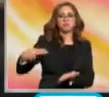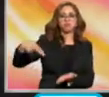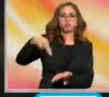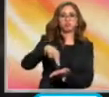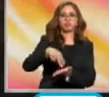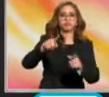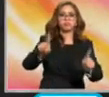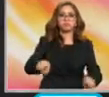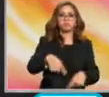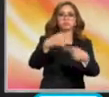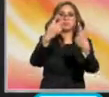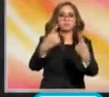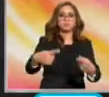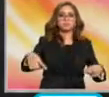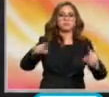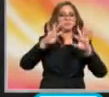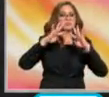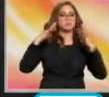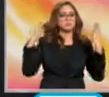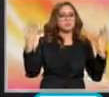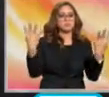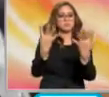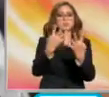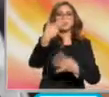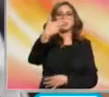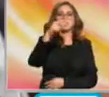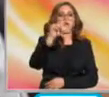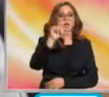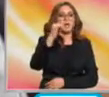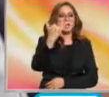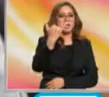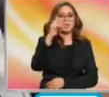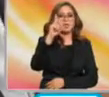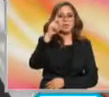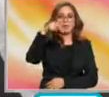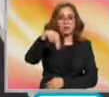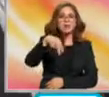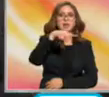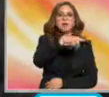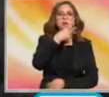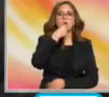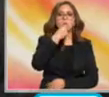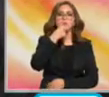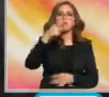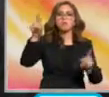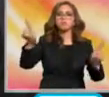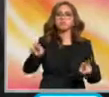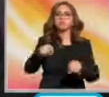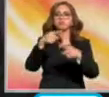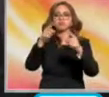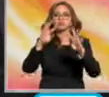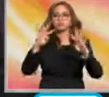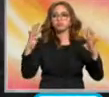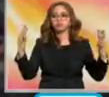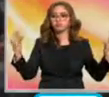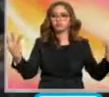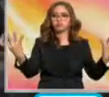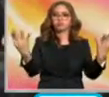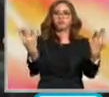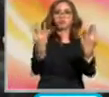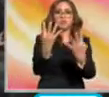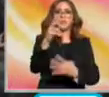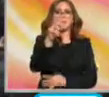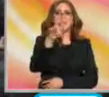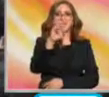a Viena, está enfrente de la Sinfónica de Viena, pero bueno, más bien intérprete de la Sinfónica de Viena, porque no es exactamente la orquesta